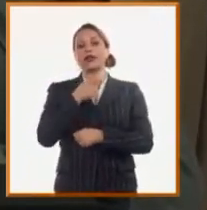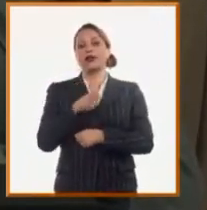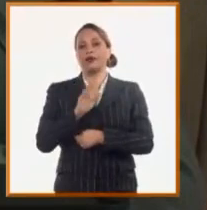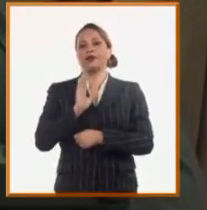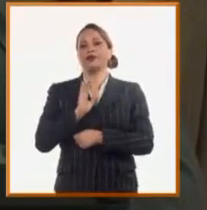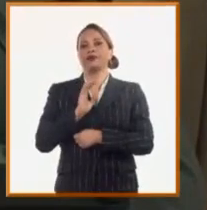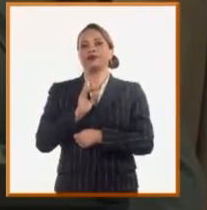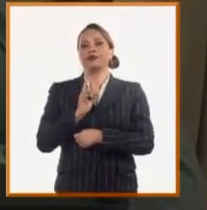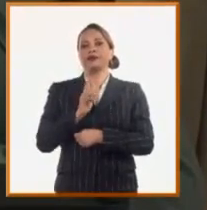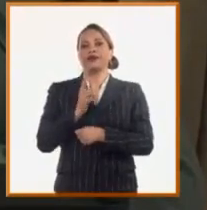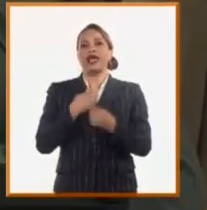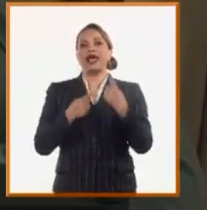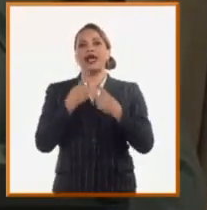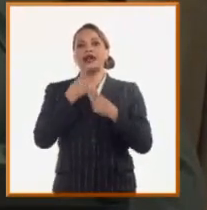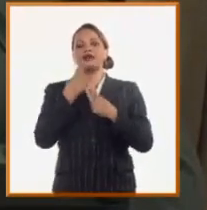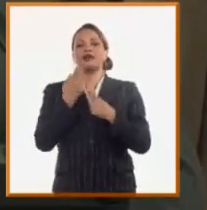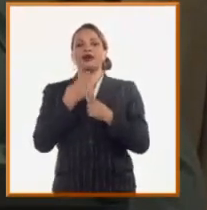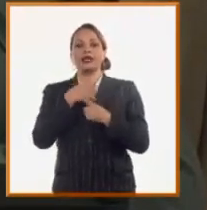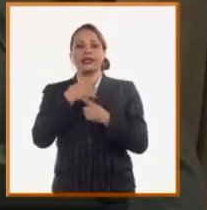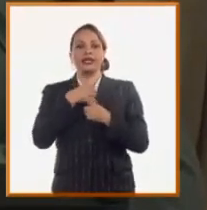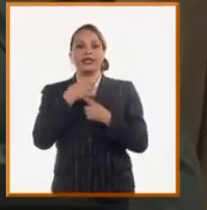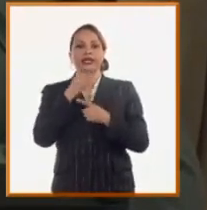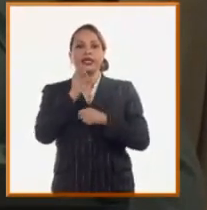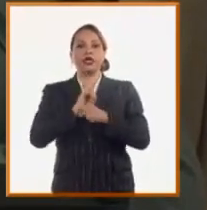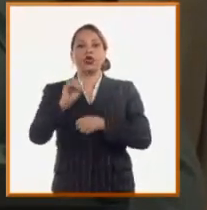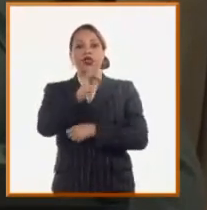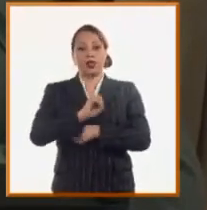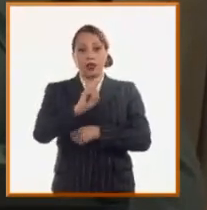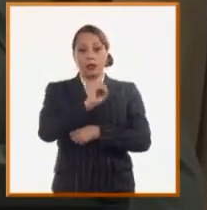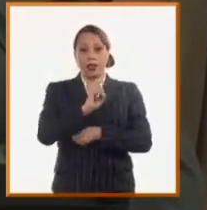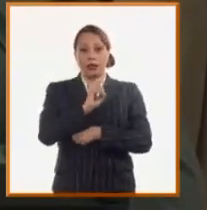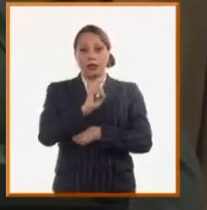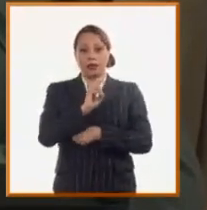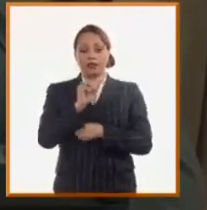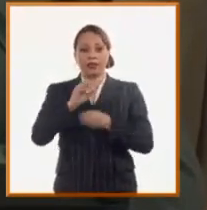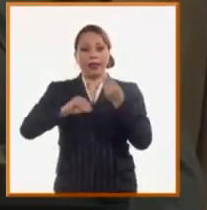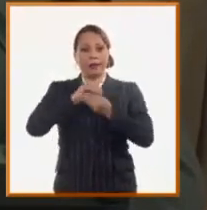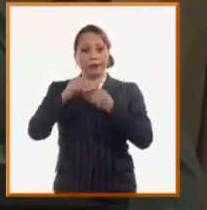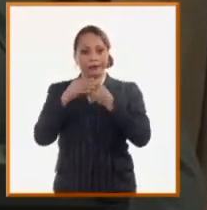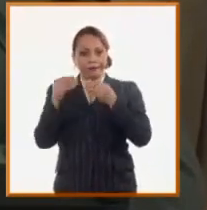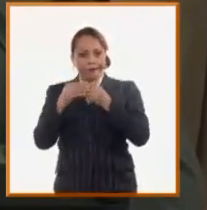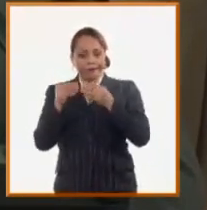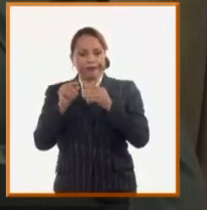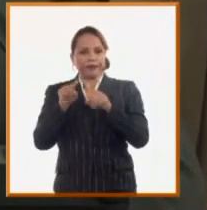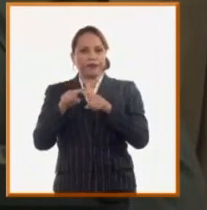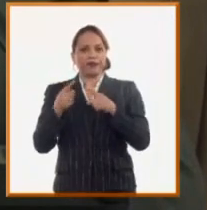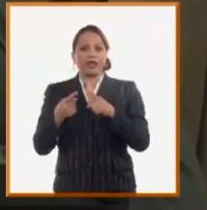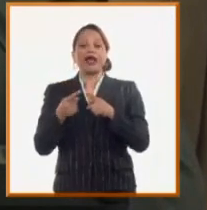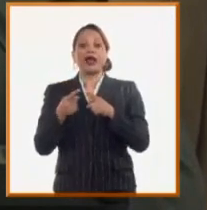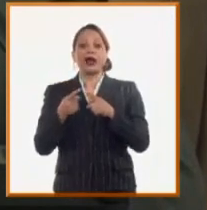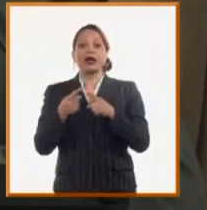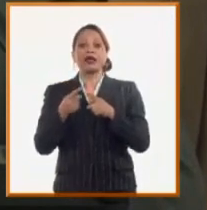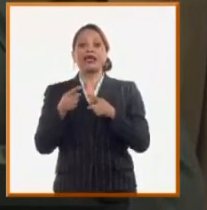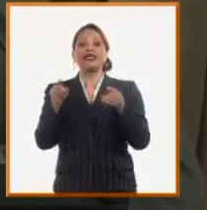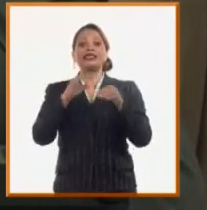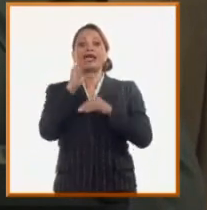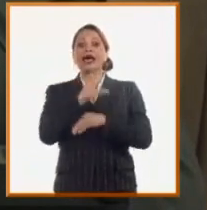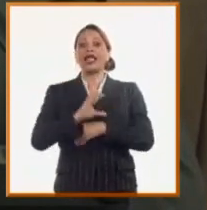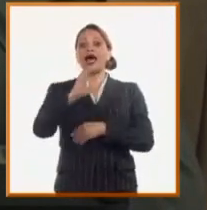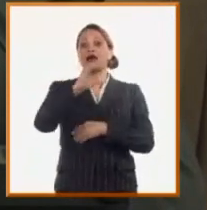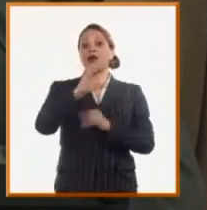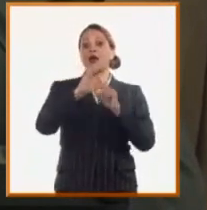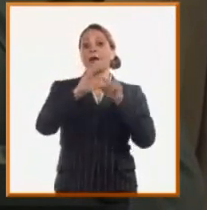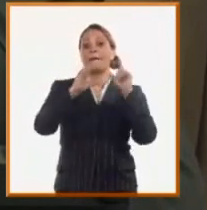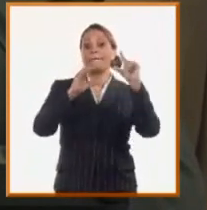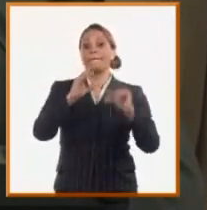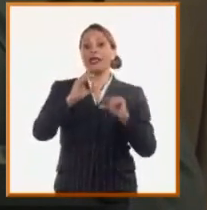una virtud que tenía el diseño del ordenamiento era que ponía todo el salario mínimo, las pensiones